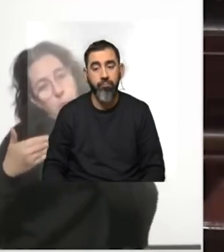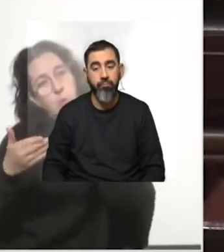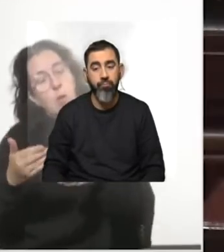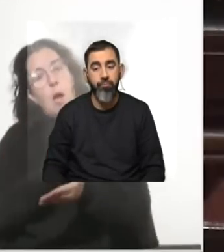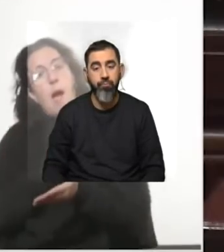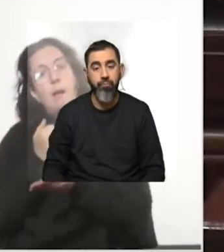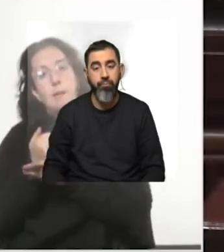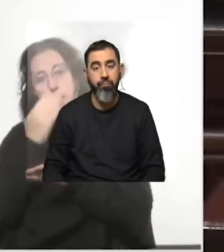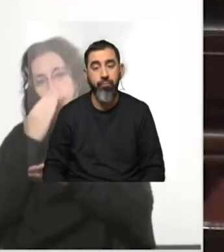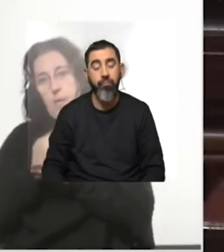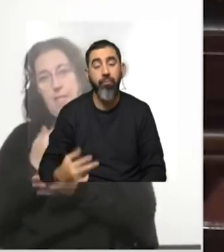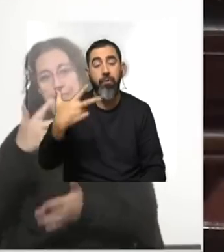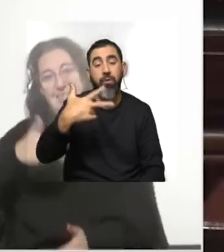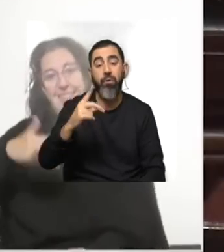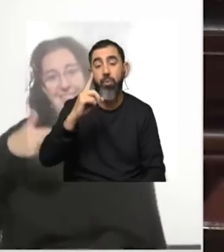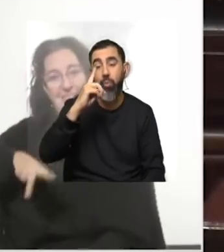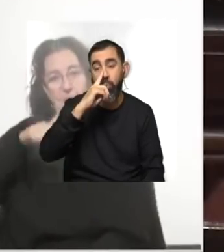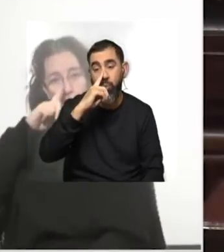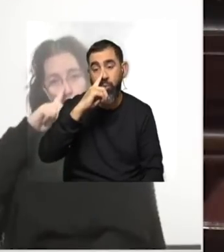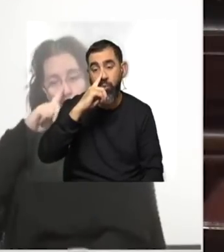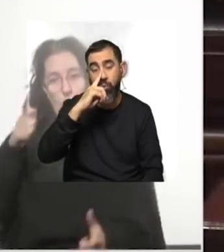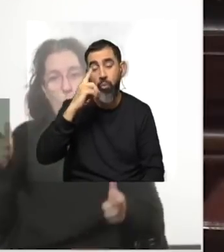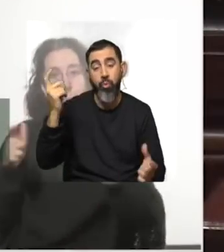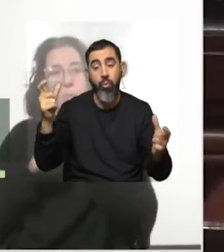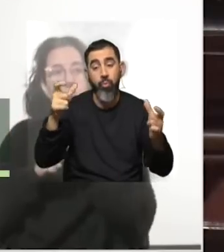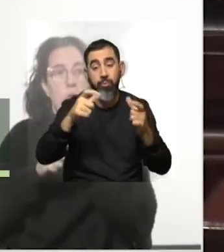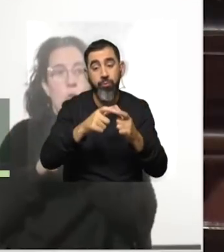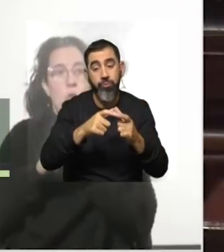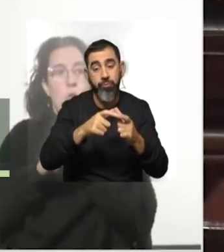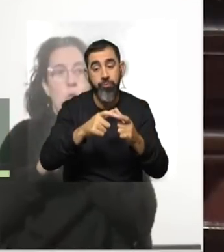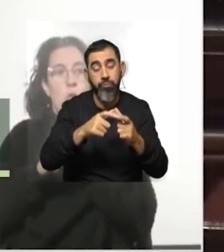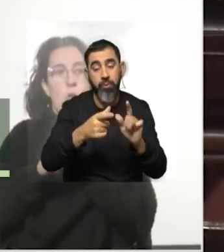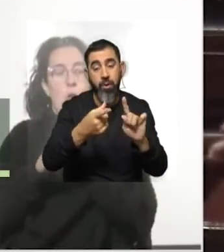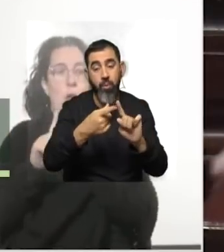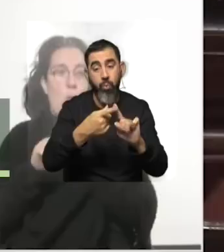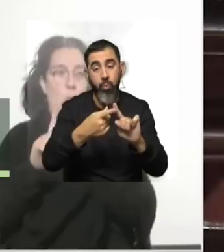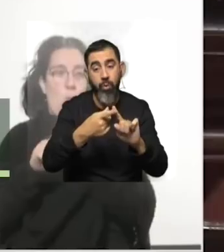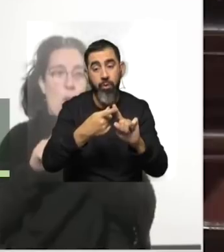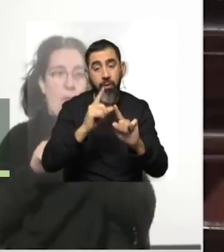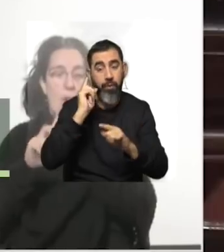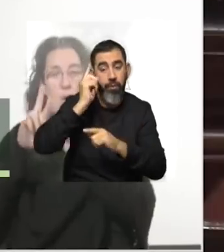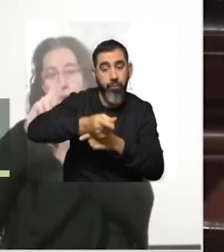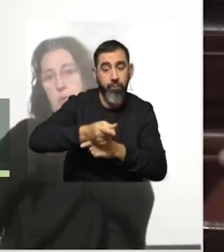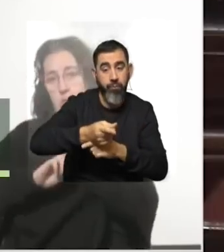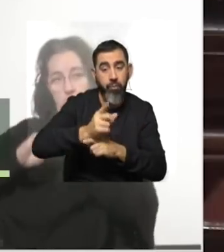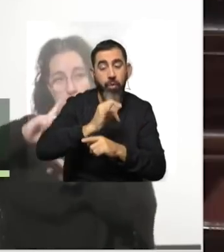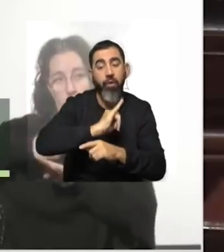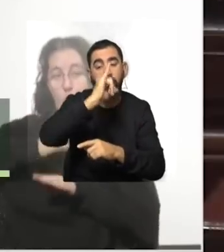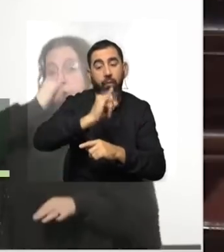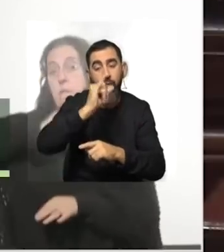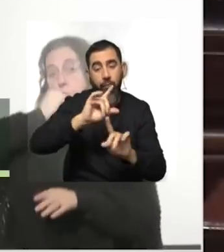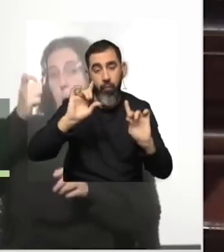Finalmente, el 13 de junio, la Comisión acuerda una resolución, no un informe